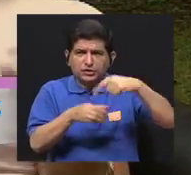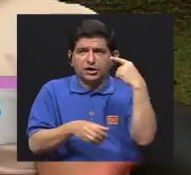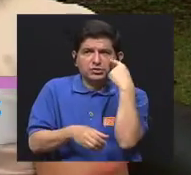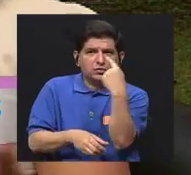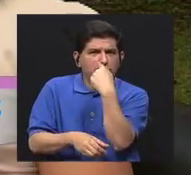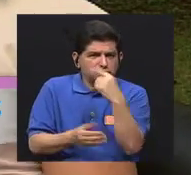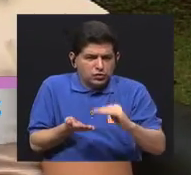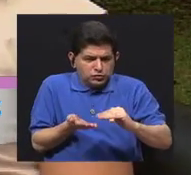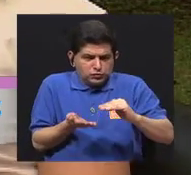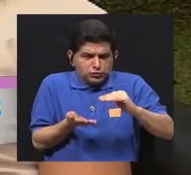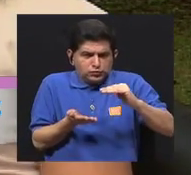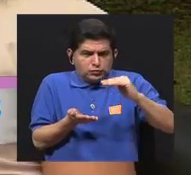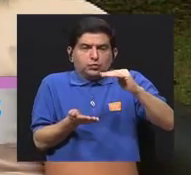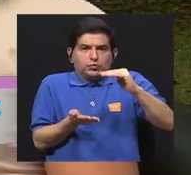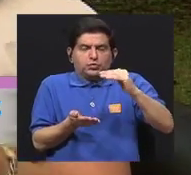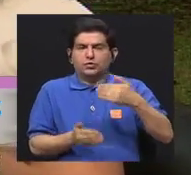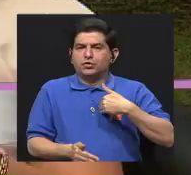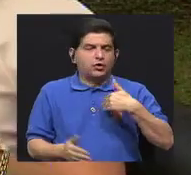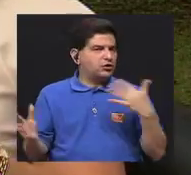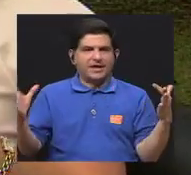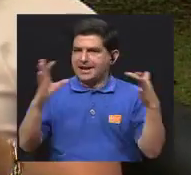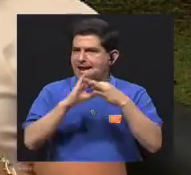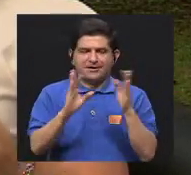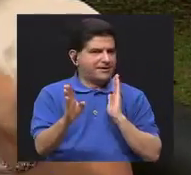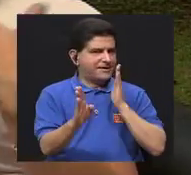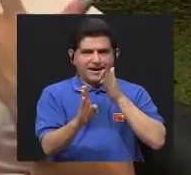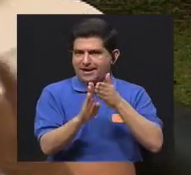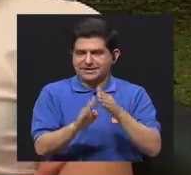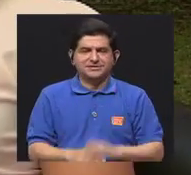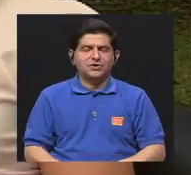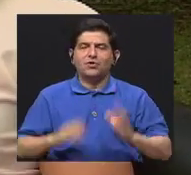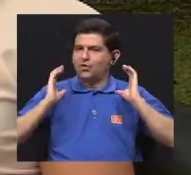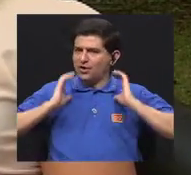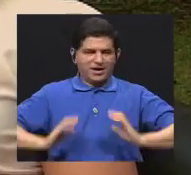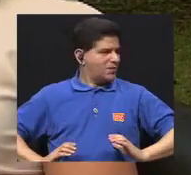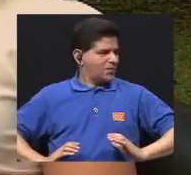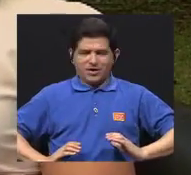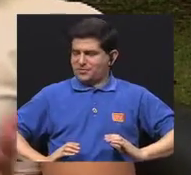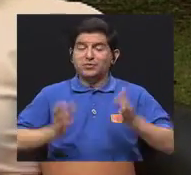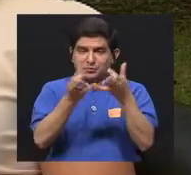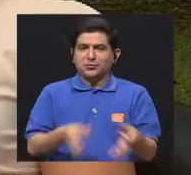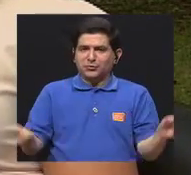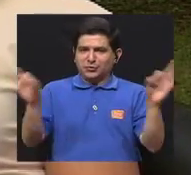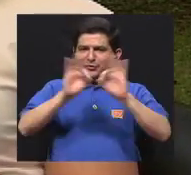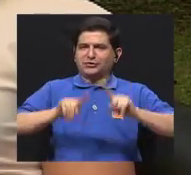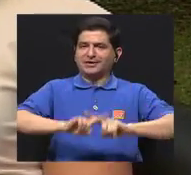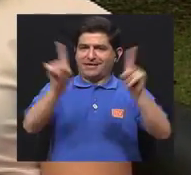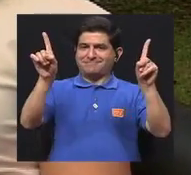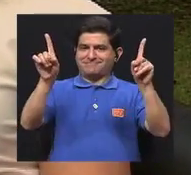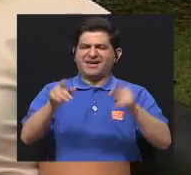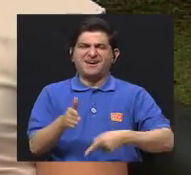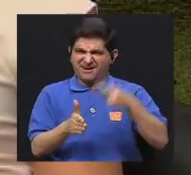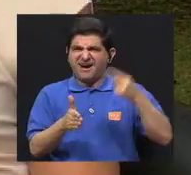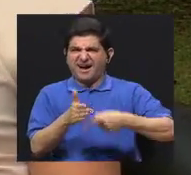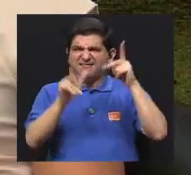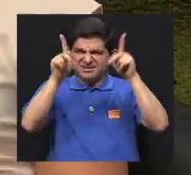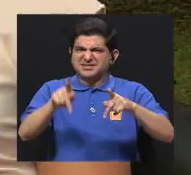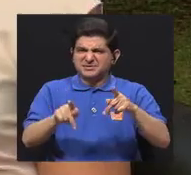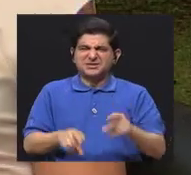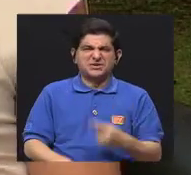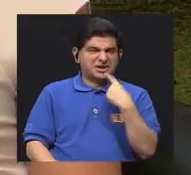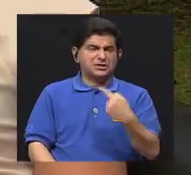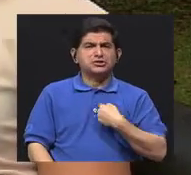ojos alta, que no tiene relación directa con la presión del cuerpo. Es algo importante, porque a veces la